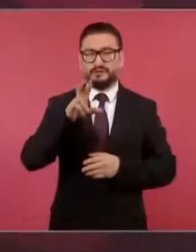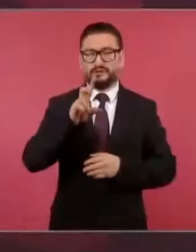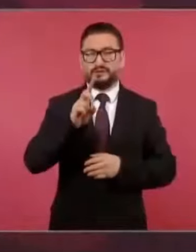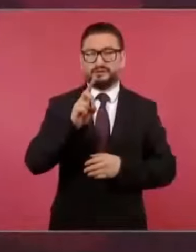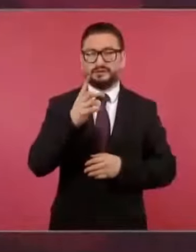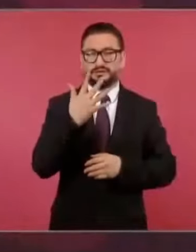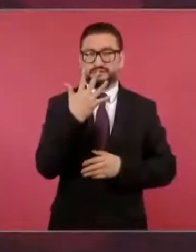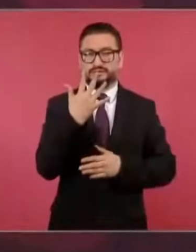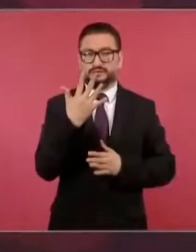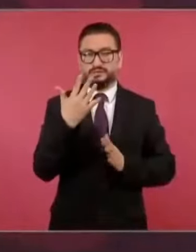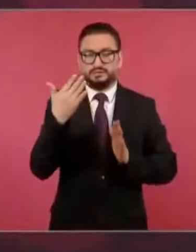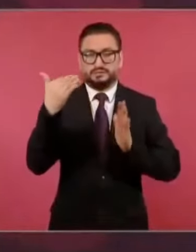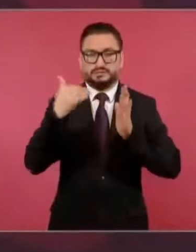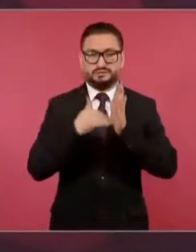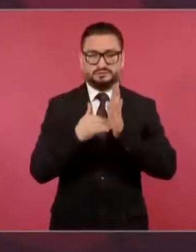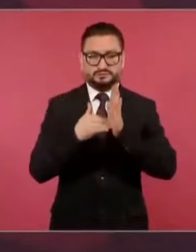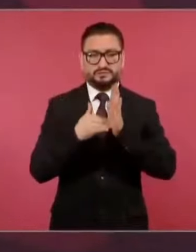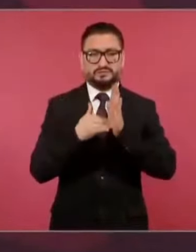35,000